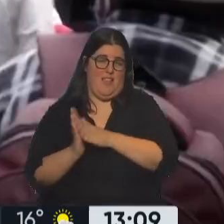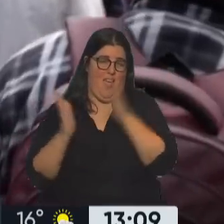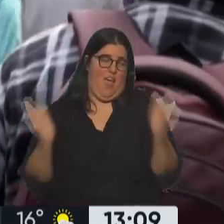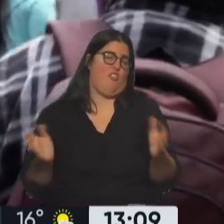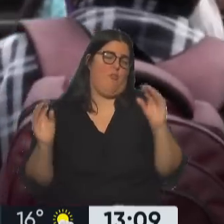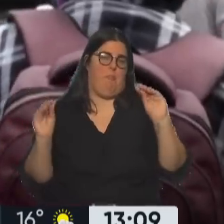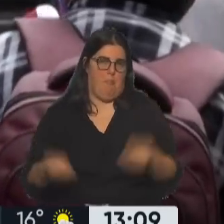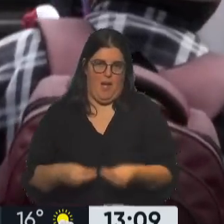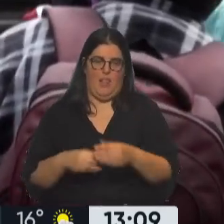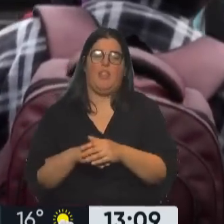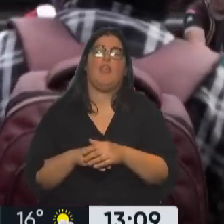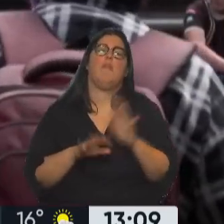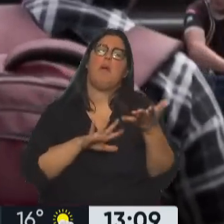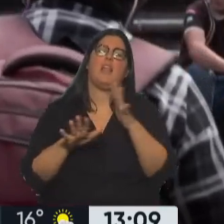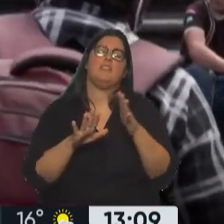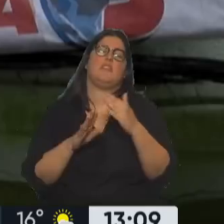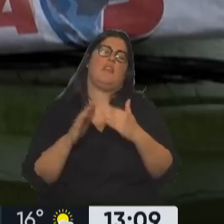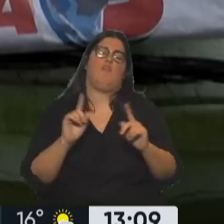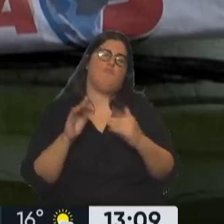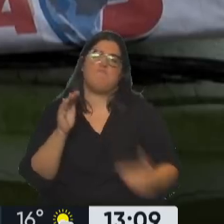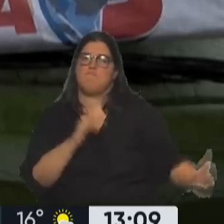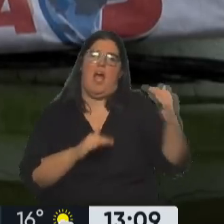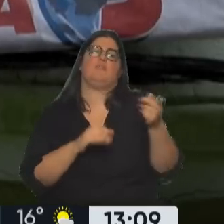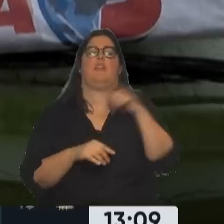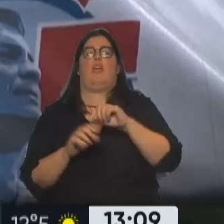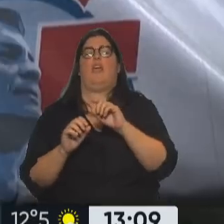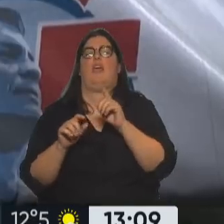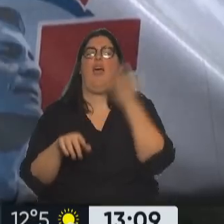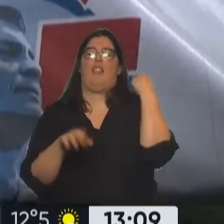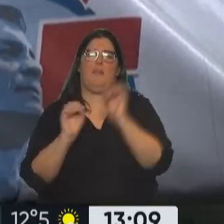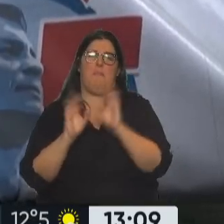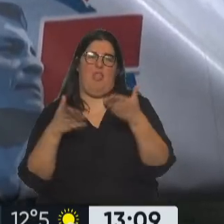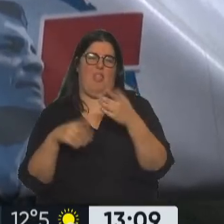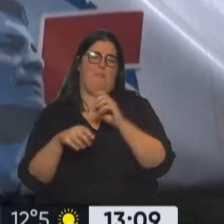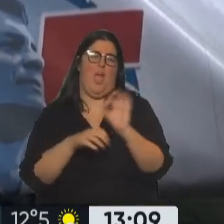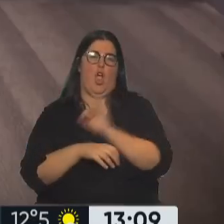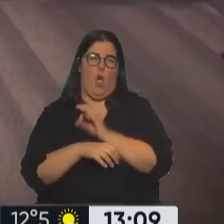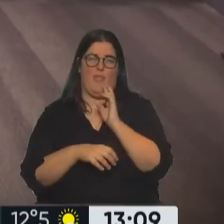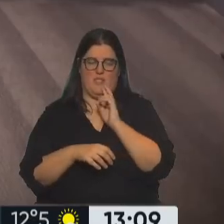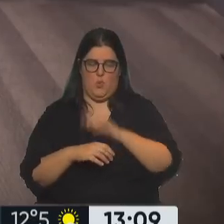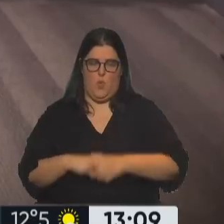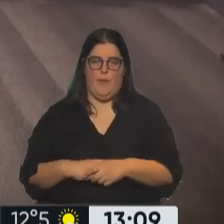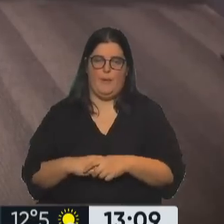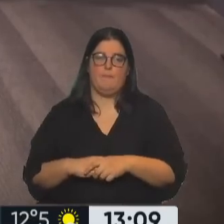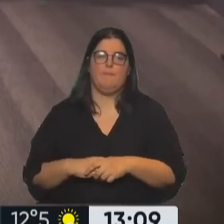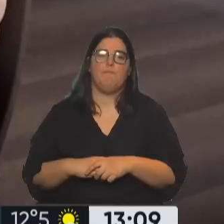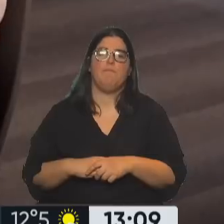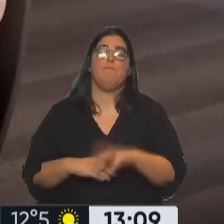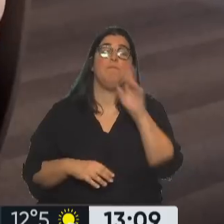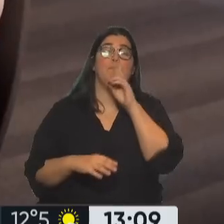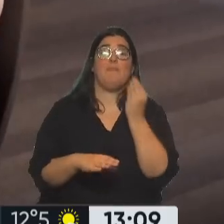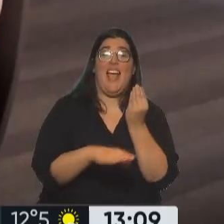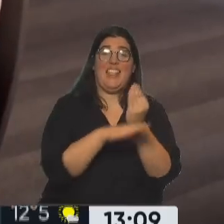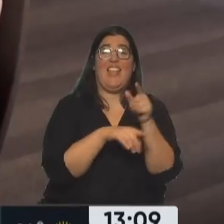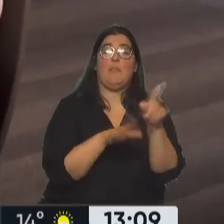provocó la pandemia de COVID-19. La mayoría de las encuestadoras coinciden en que Luisa González Alcíbar, candidata por